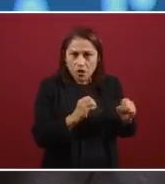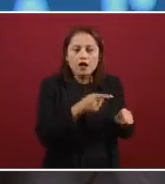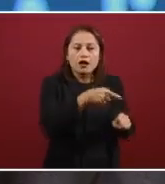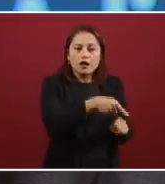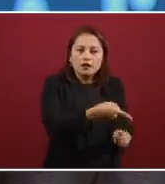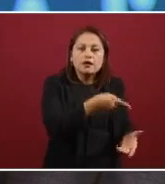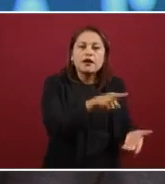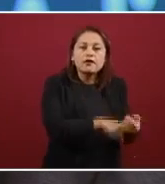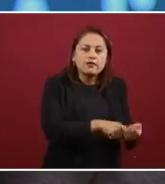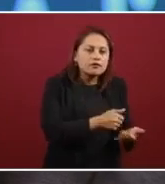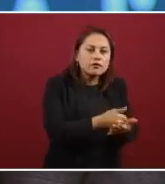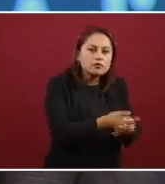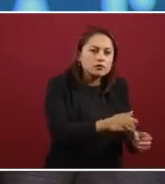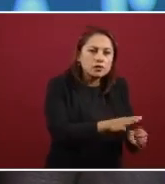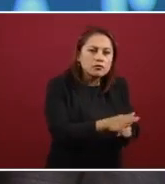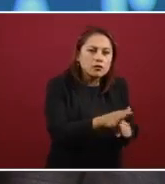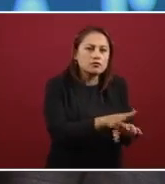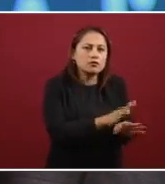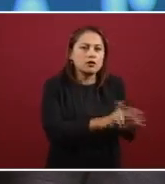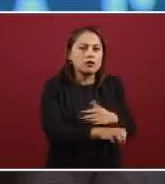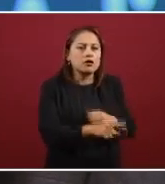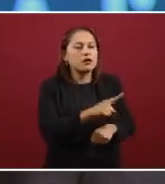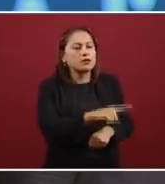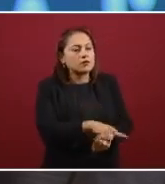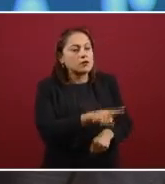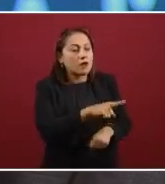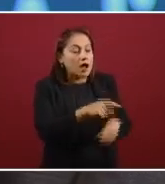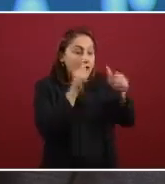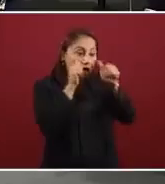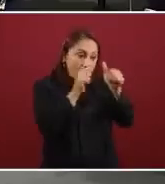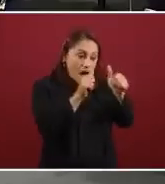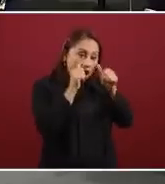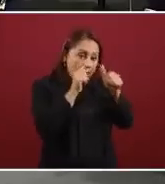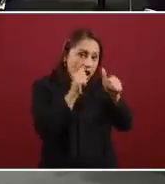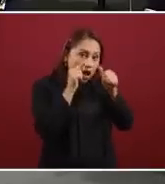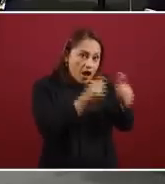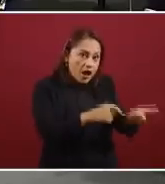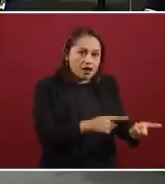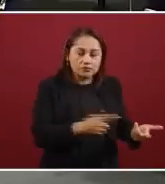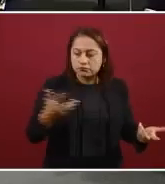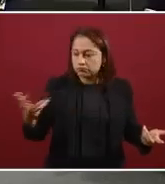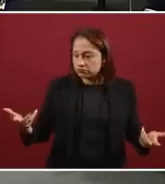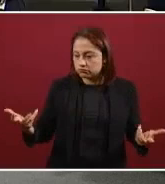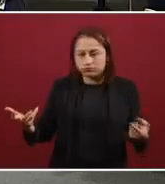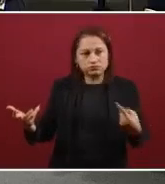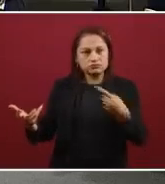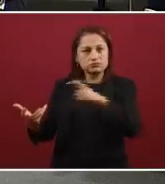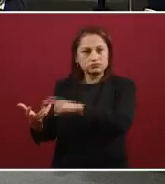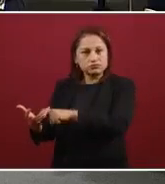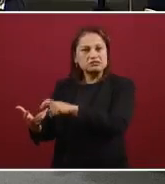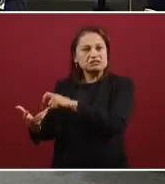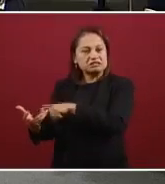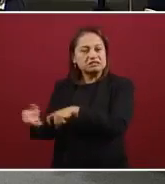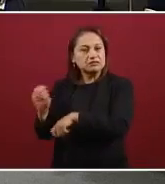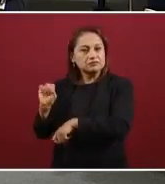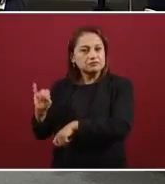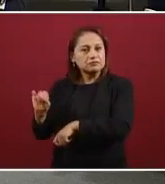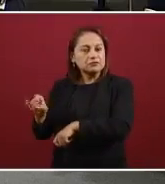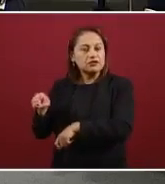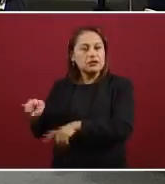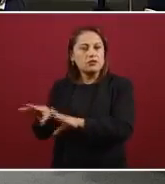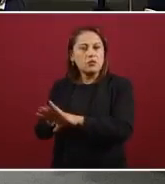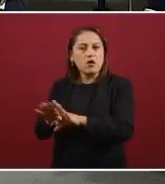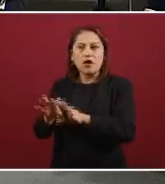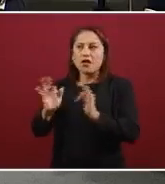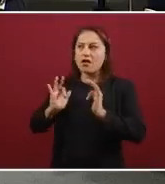de la acción compasiva. Entonces, vean ustedes lo complejo que es el fenómeno en su construcción y pueden